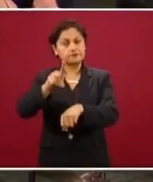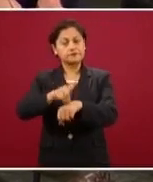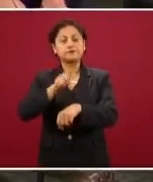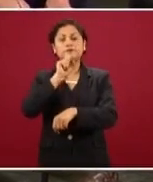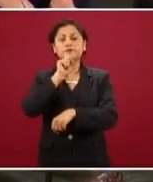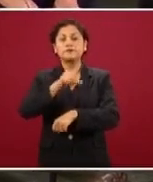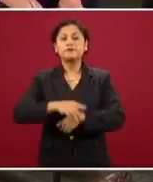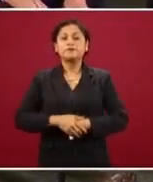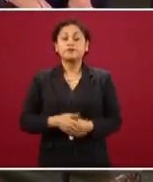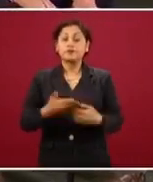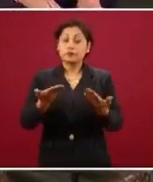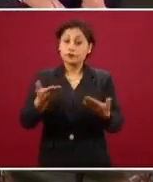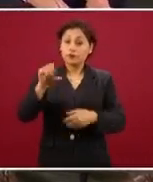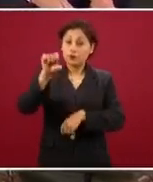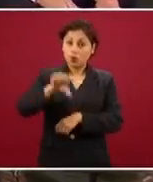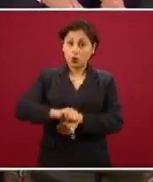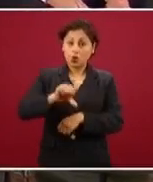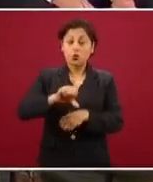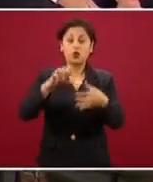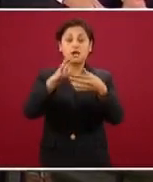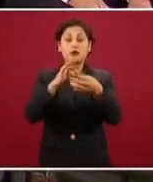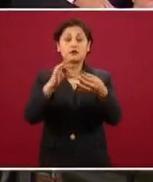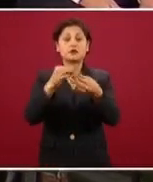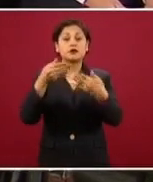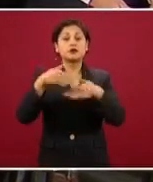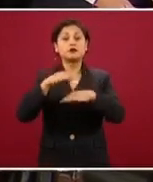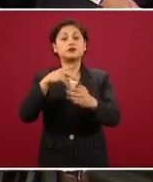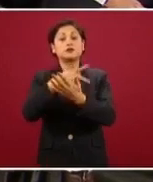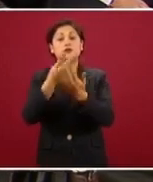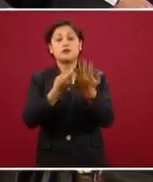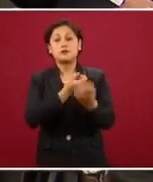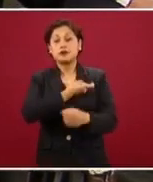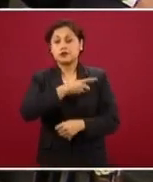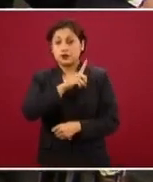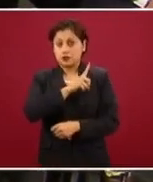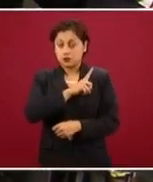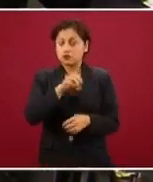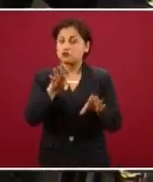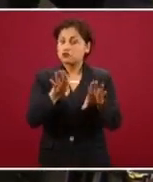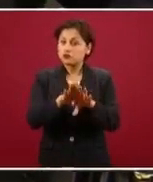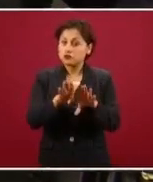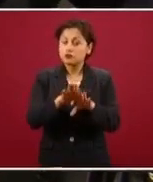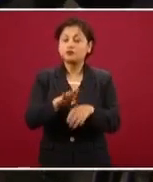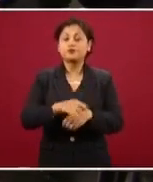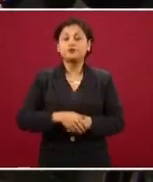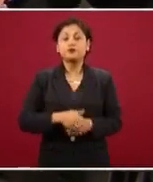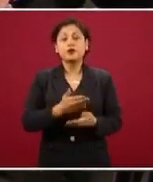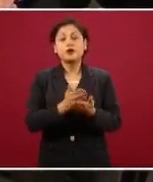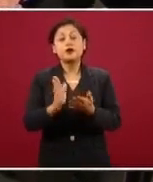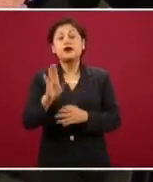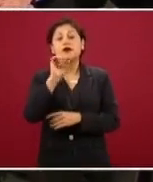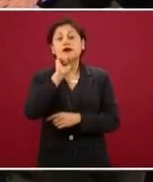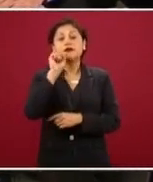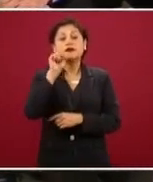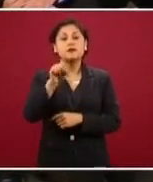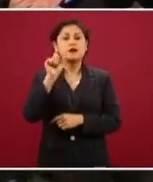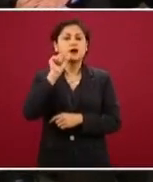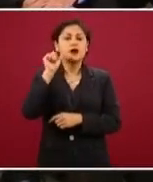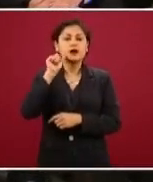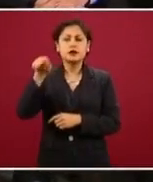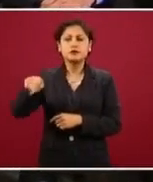a informar sobre el plan de salud. Y también ayer me preguntaron sobre la rifa del